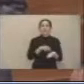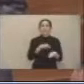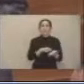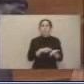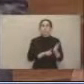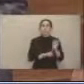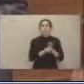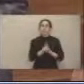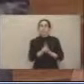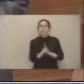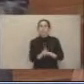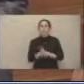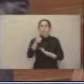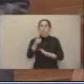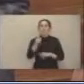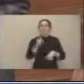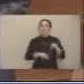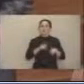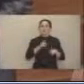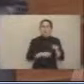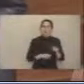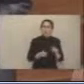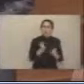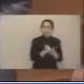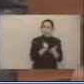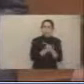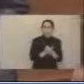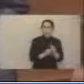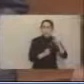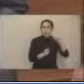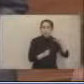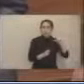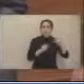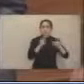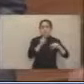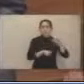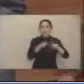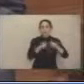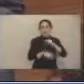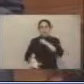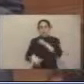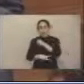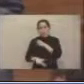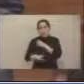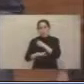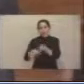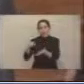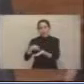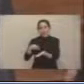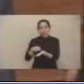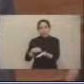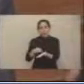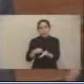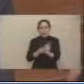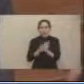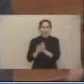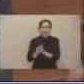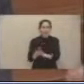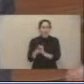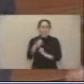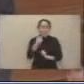la cuando la la cuota pagar crece en mayor medida que la base que la base imponible y lo demás usted me